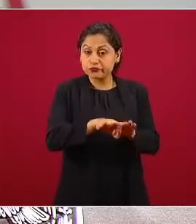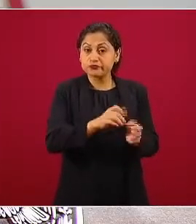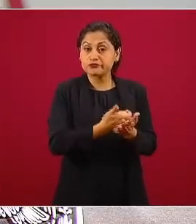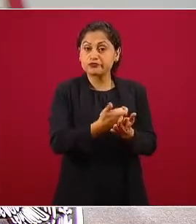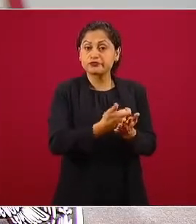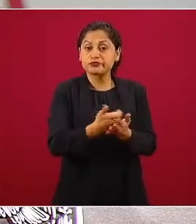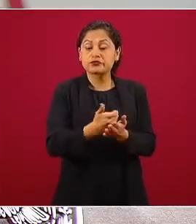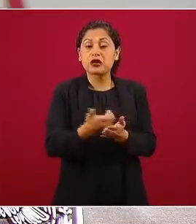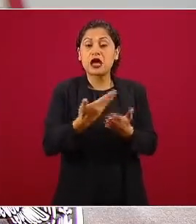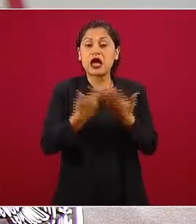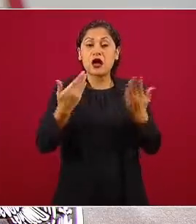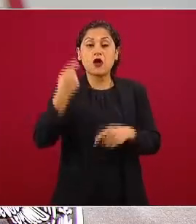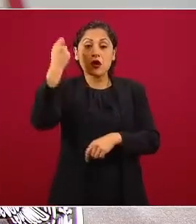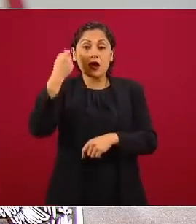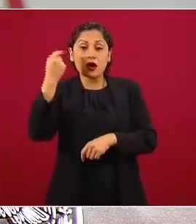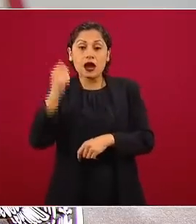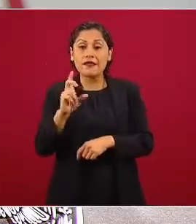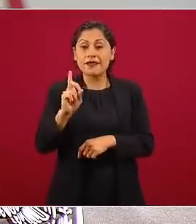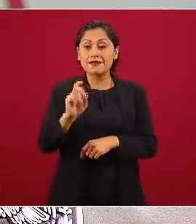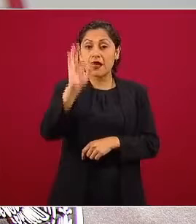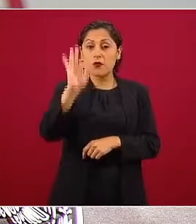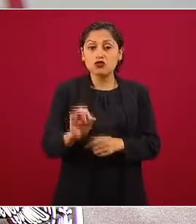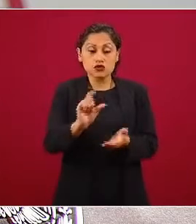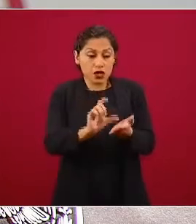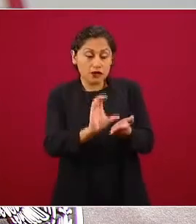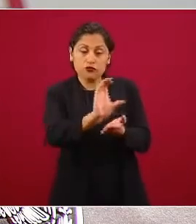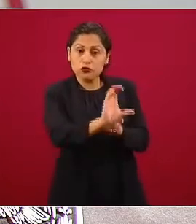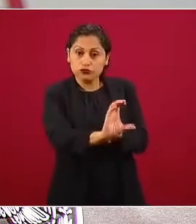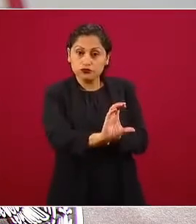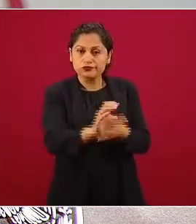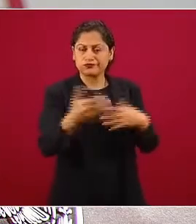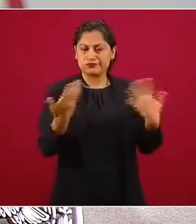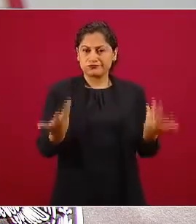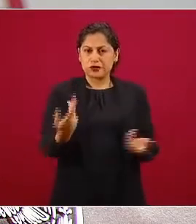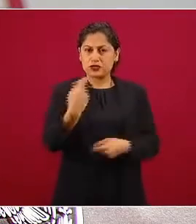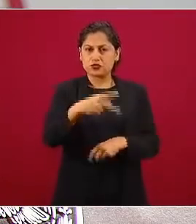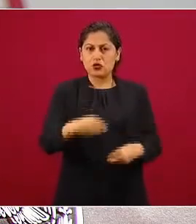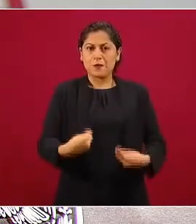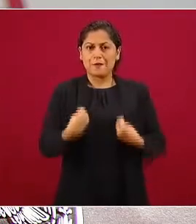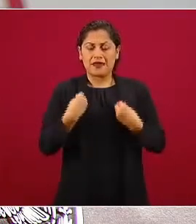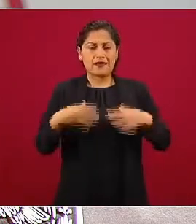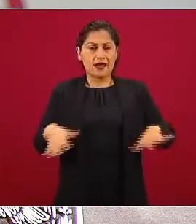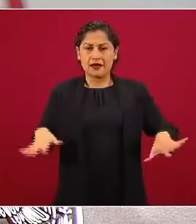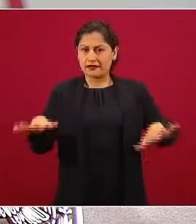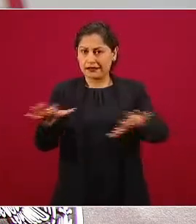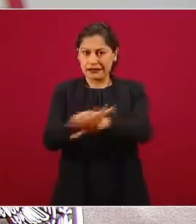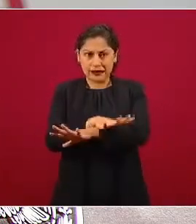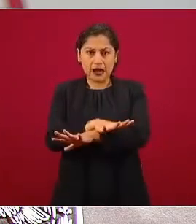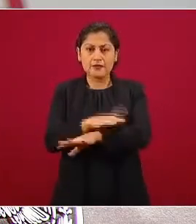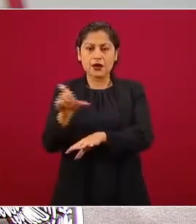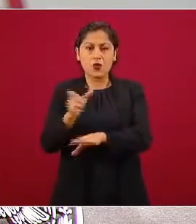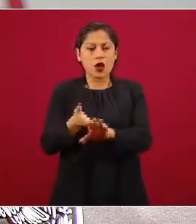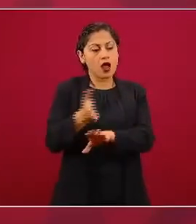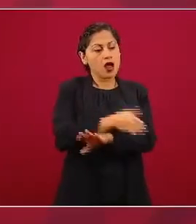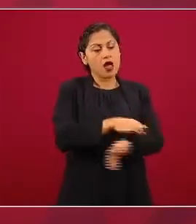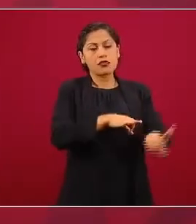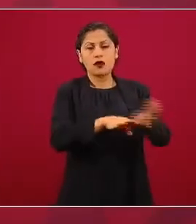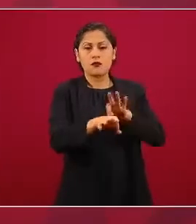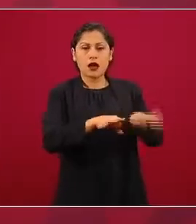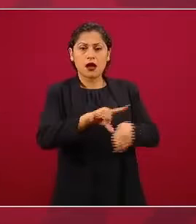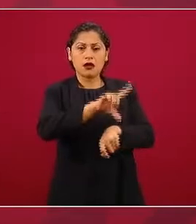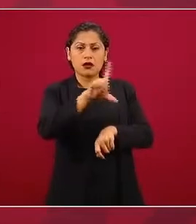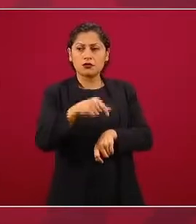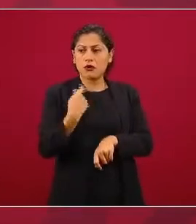equivalente al 30% de su salario, es decir, las condiciones de vida cambiarían drásticamente en el momento que está trabajando al momento que